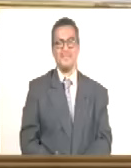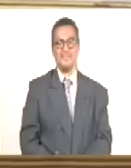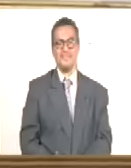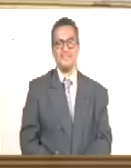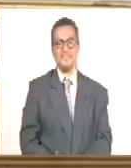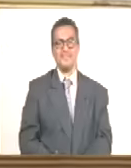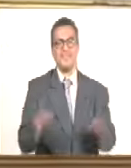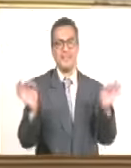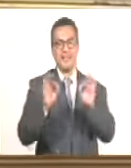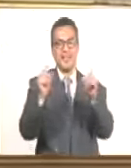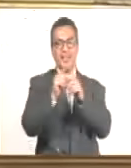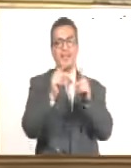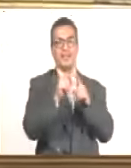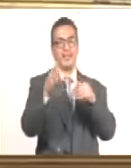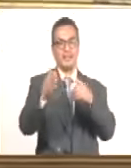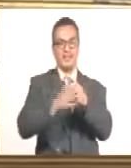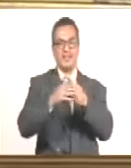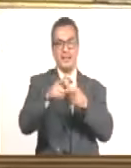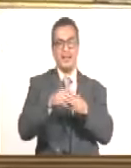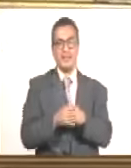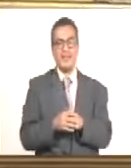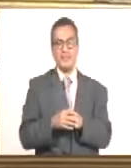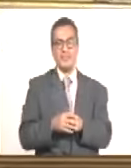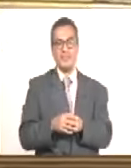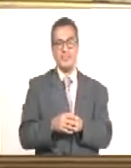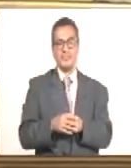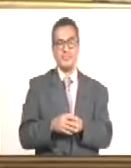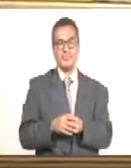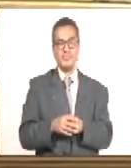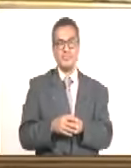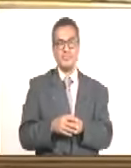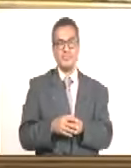¿Nadie más anotado en derecho a palabra? ¿Se va a cerrar?